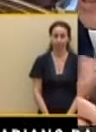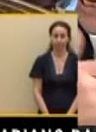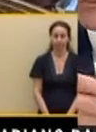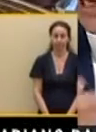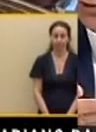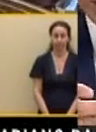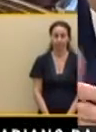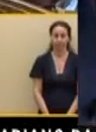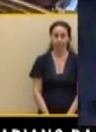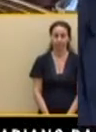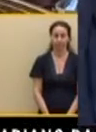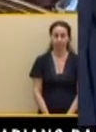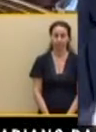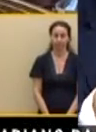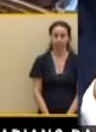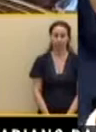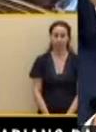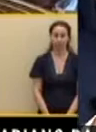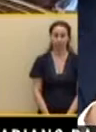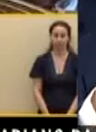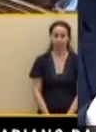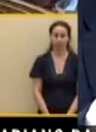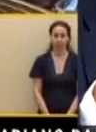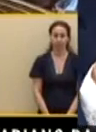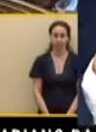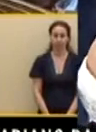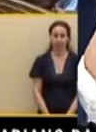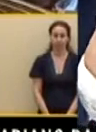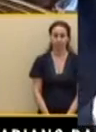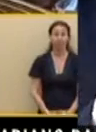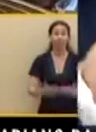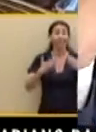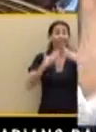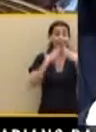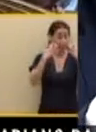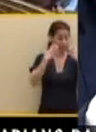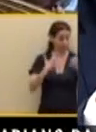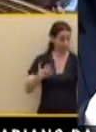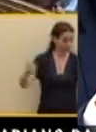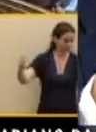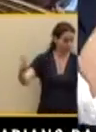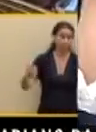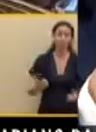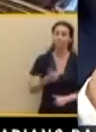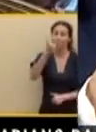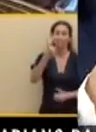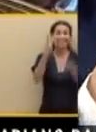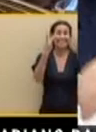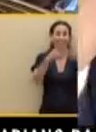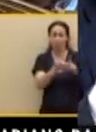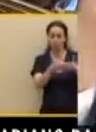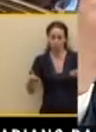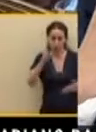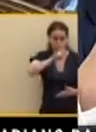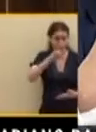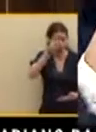se puede cambiar la moción de censura que es lo que hace que ese tono durísimo con el partido de lista siempre que se le punta varoniles